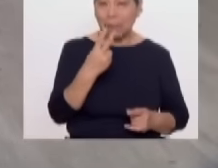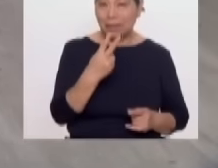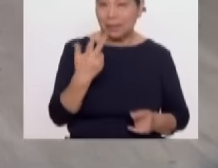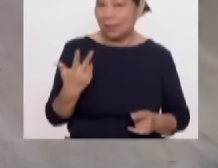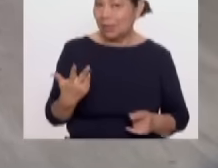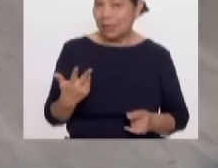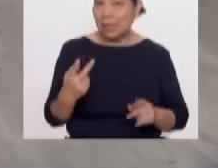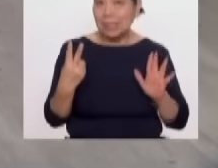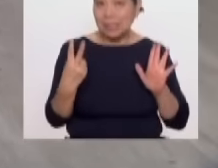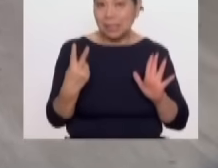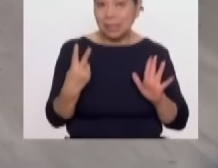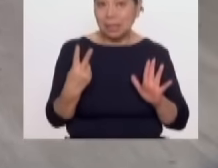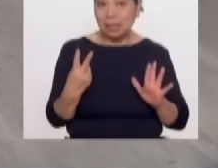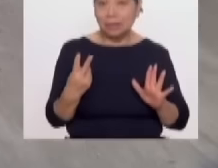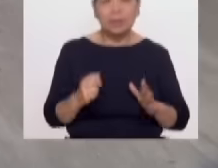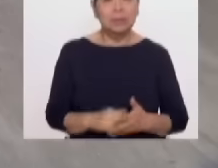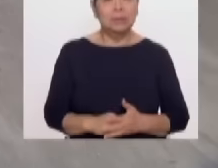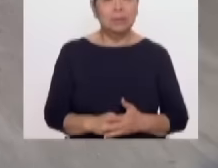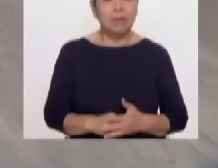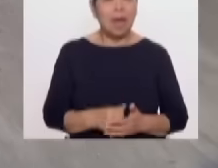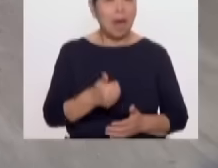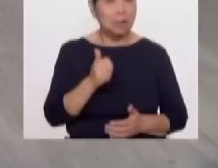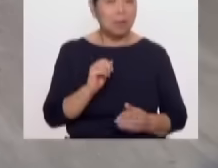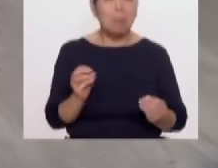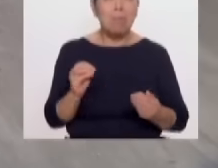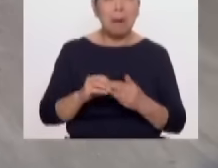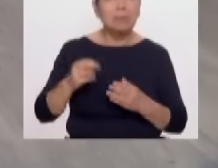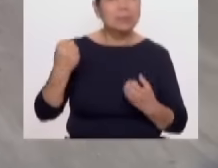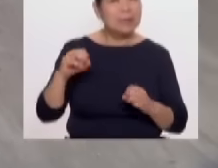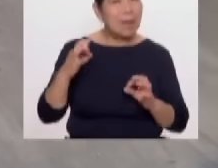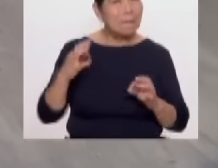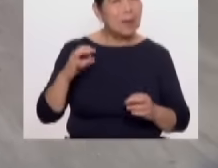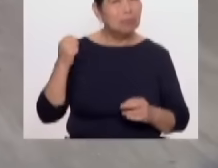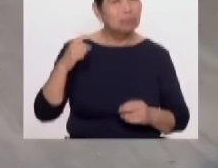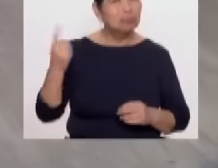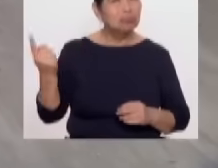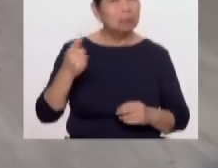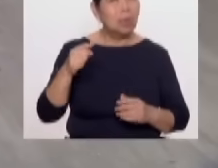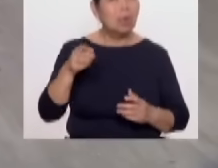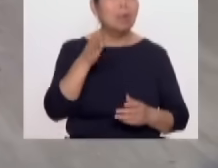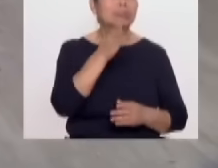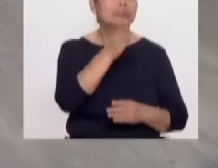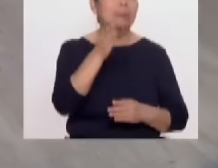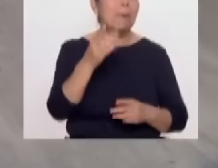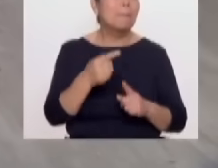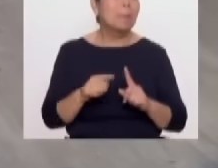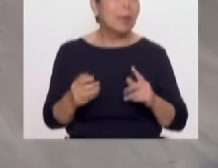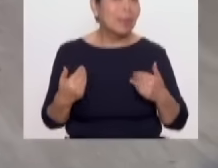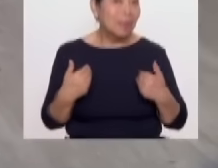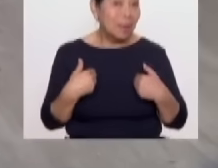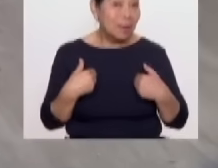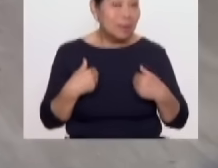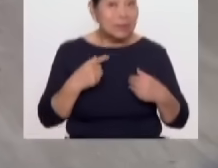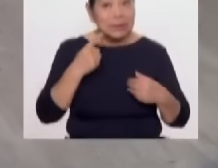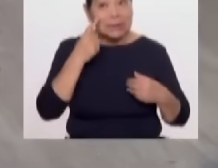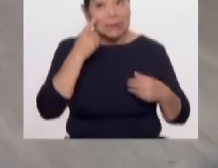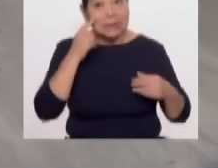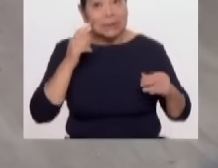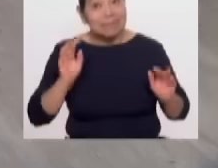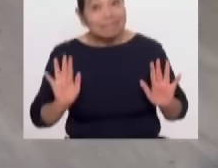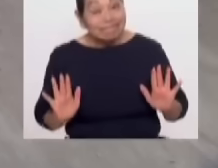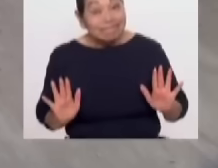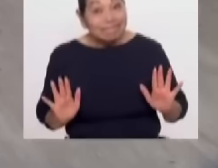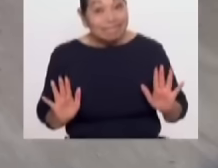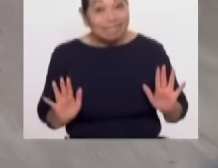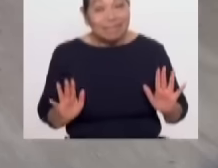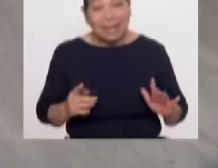2023, 7 sin contar la de ayer. Claro. Y ahora también, hoy inicia la semana de representación. ¿Tendrá algo que ver?